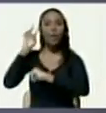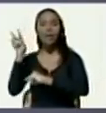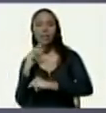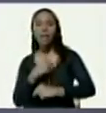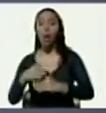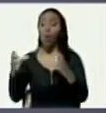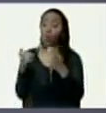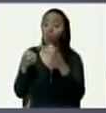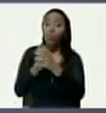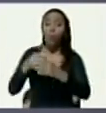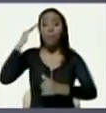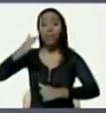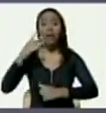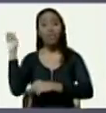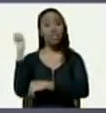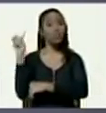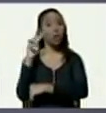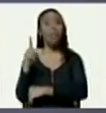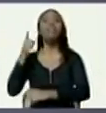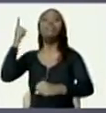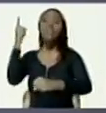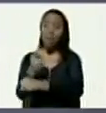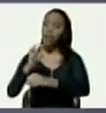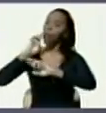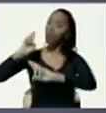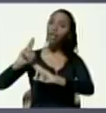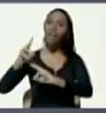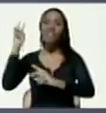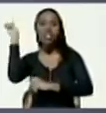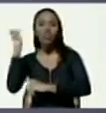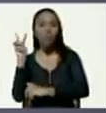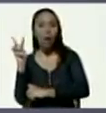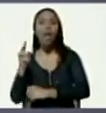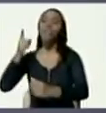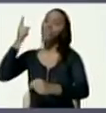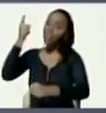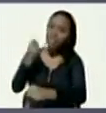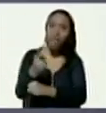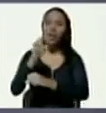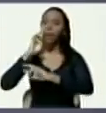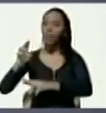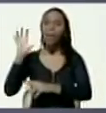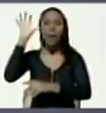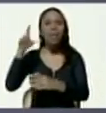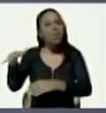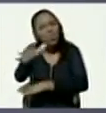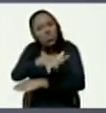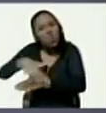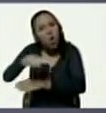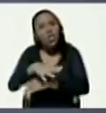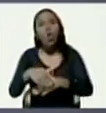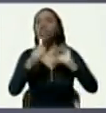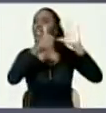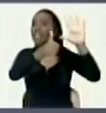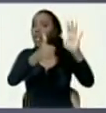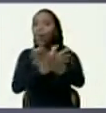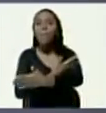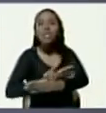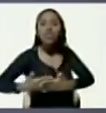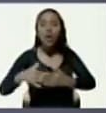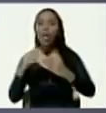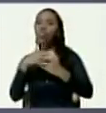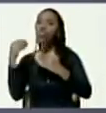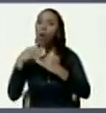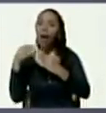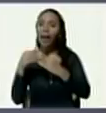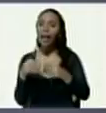militares venezolanos, pero también debe responder a Venezuela, debe responder al país. ¿Dónde están los 600 millones de dólares que le